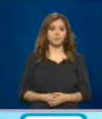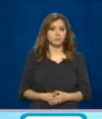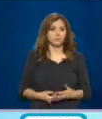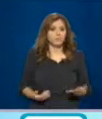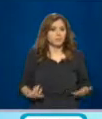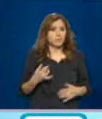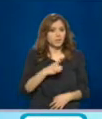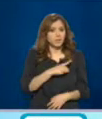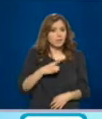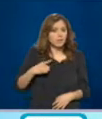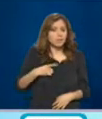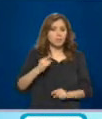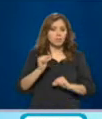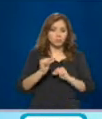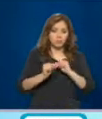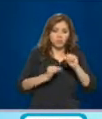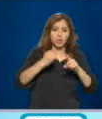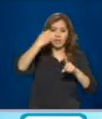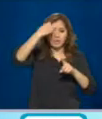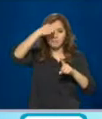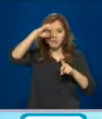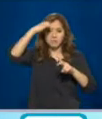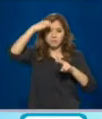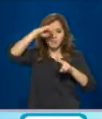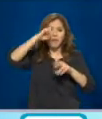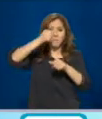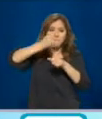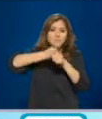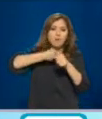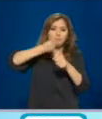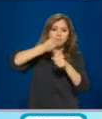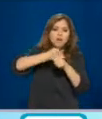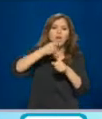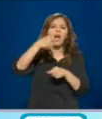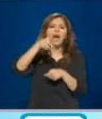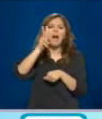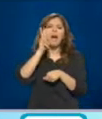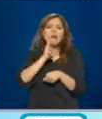¿no? A estar experimentando, a probar cosas diferentes. Y eso a veces,